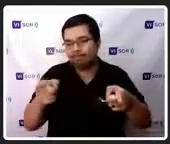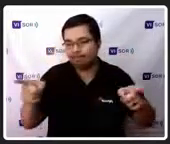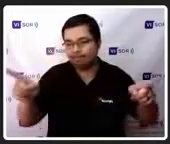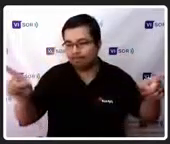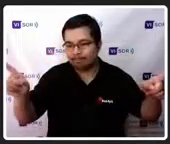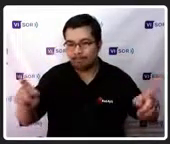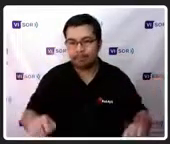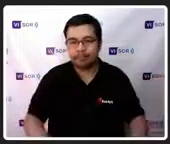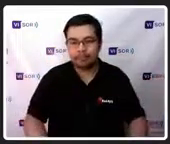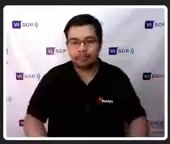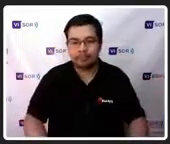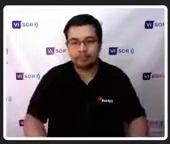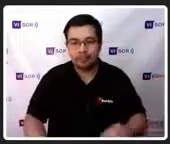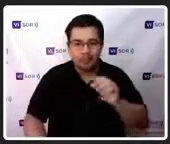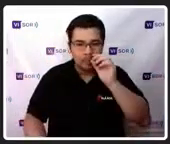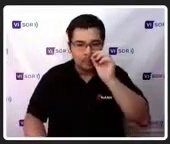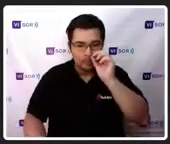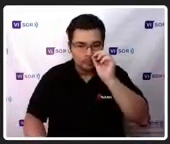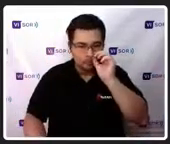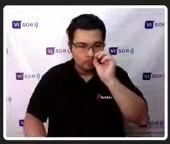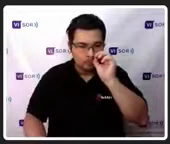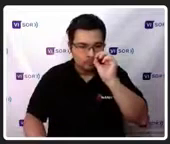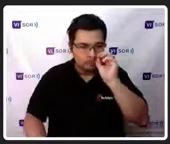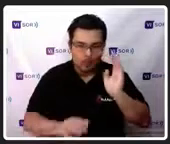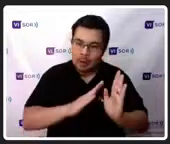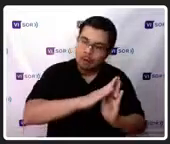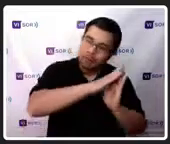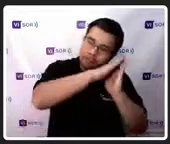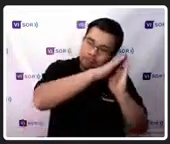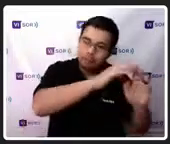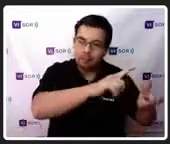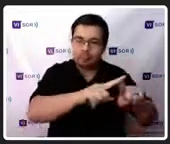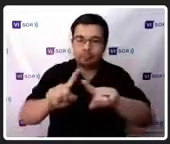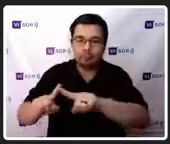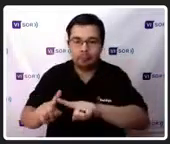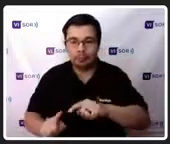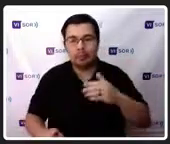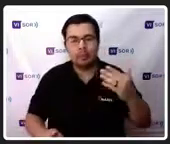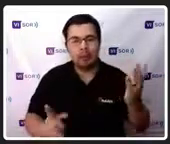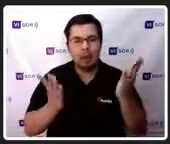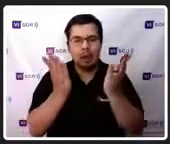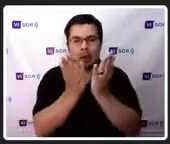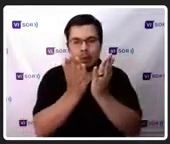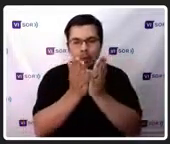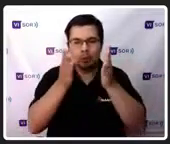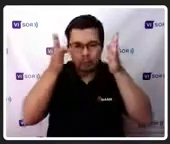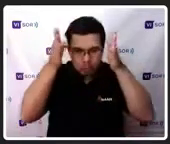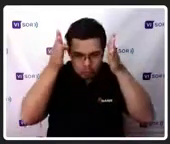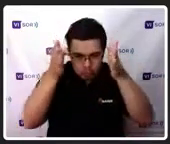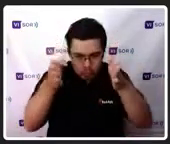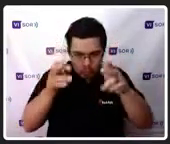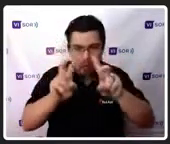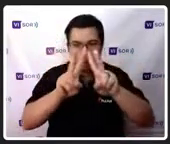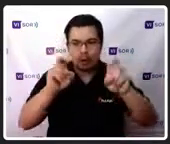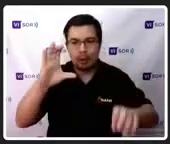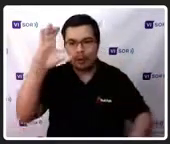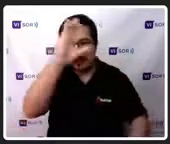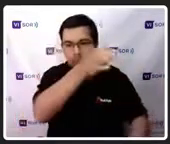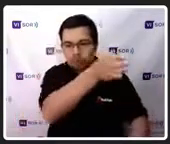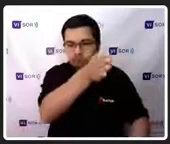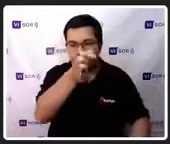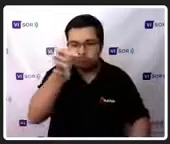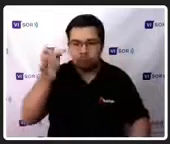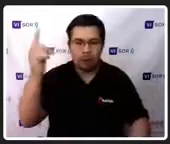el primer año ustedes se van a focalizar, el estudio se focaliza en la industria de turismo en general, ¿cierto? Entender los